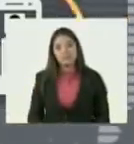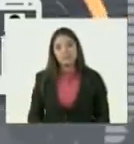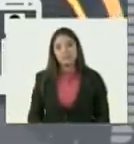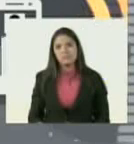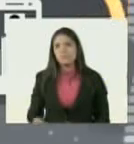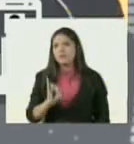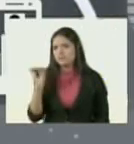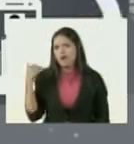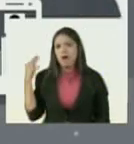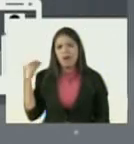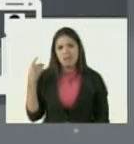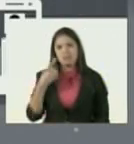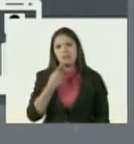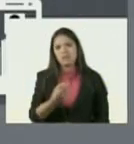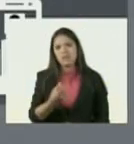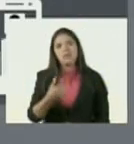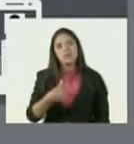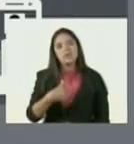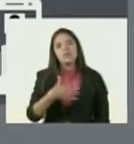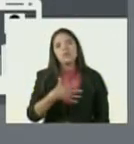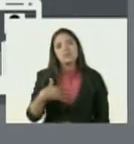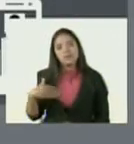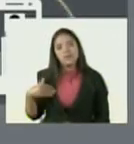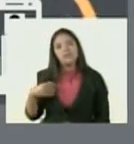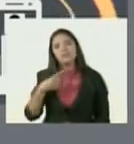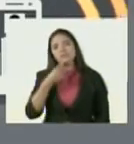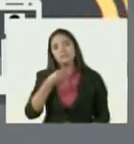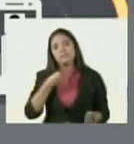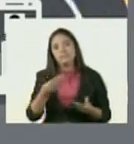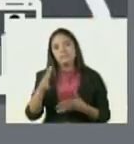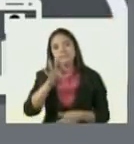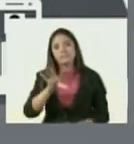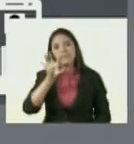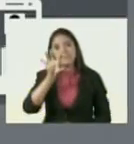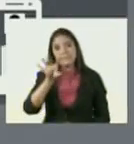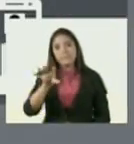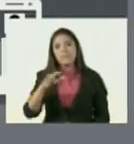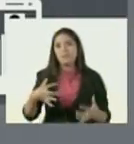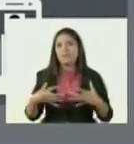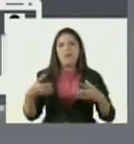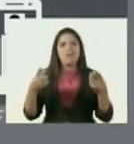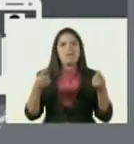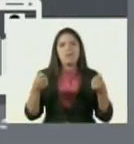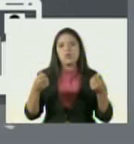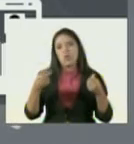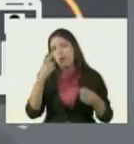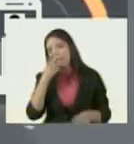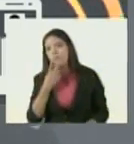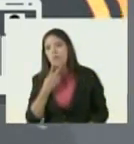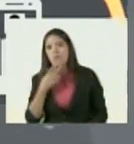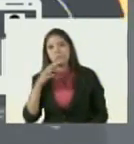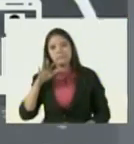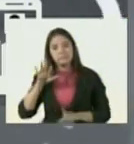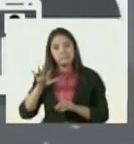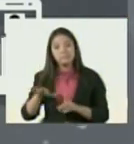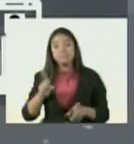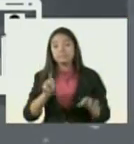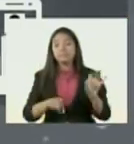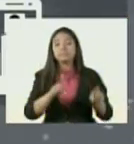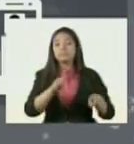diciendo, ellos quieren regresar al país de ricos y pobres, de